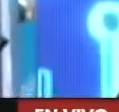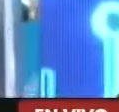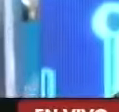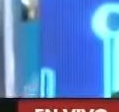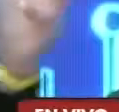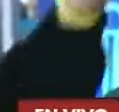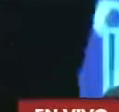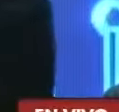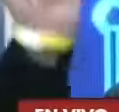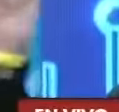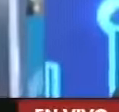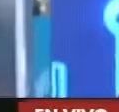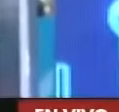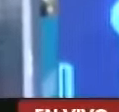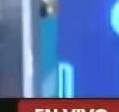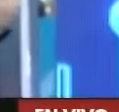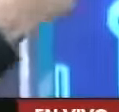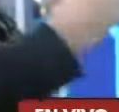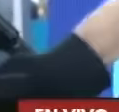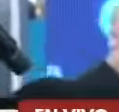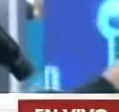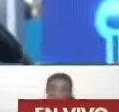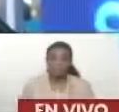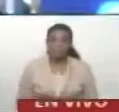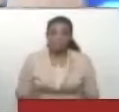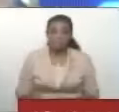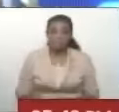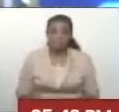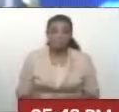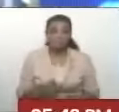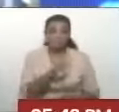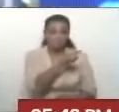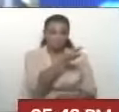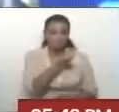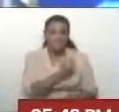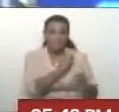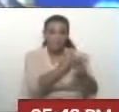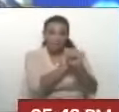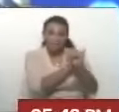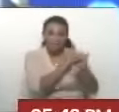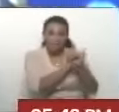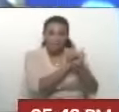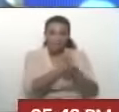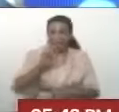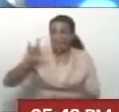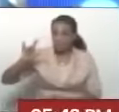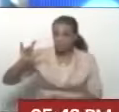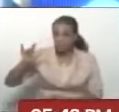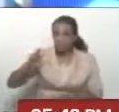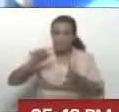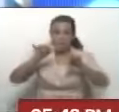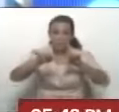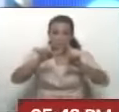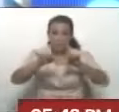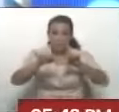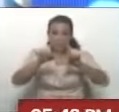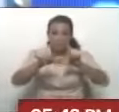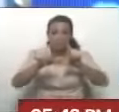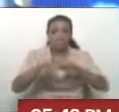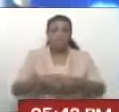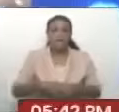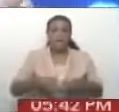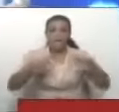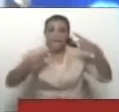muchacho en formación. Pero además, el hábito del uso de las redes puede generar también alteraciones